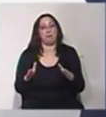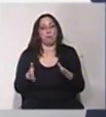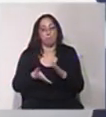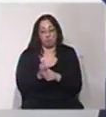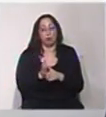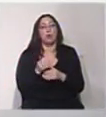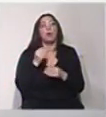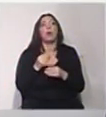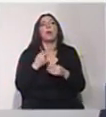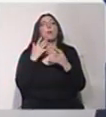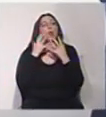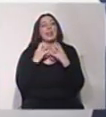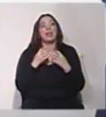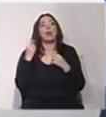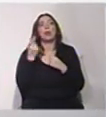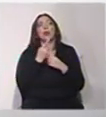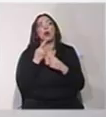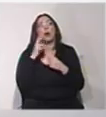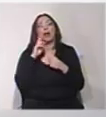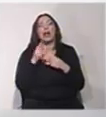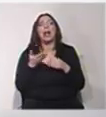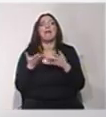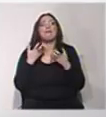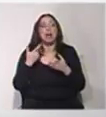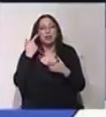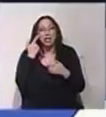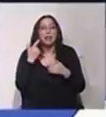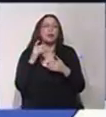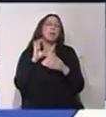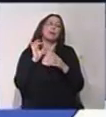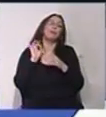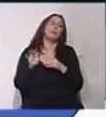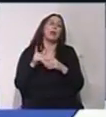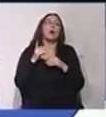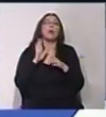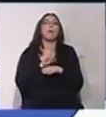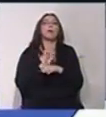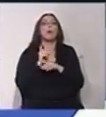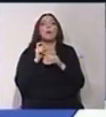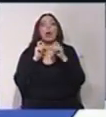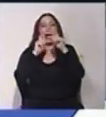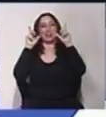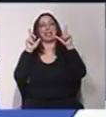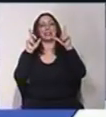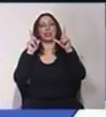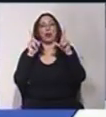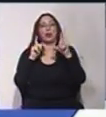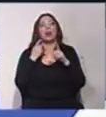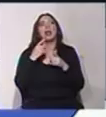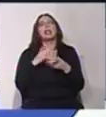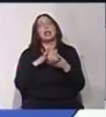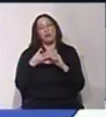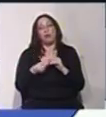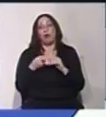cuando subestimamos los intentos de autoeliminación en esa categoría como es un llamado de atención. Claro, exactamente. Porque qué forma de llamar la